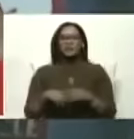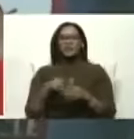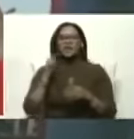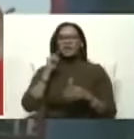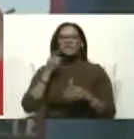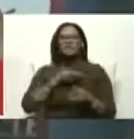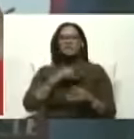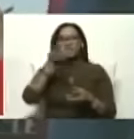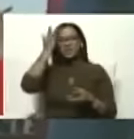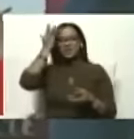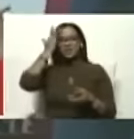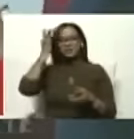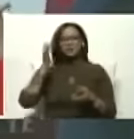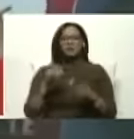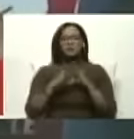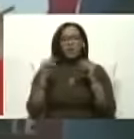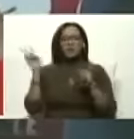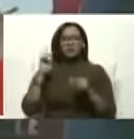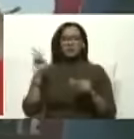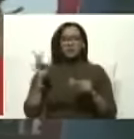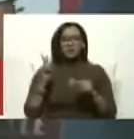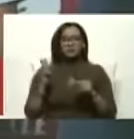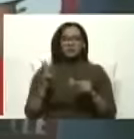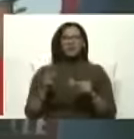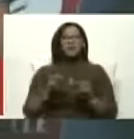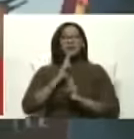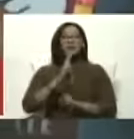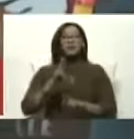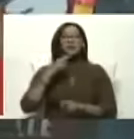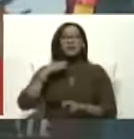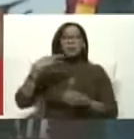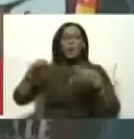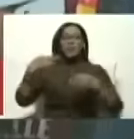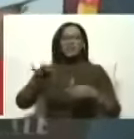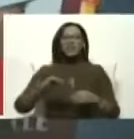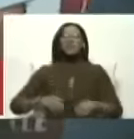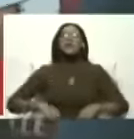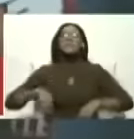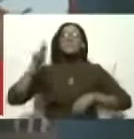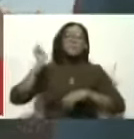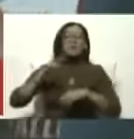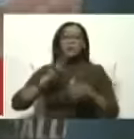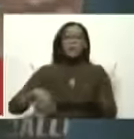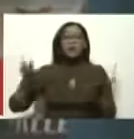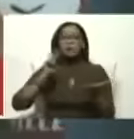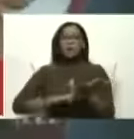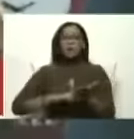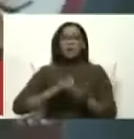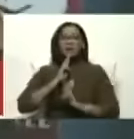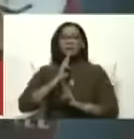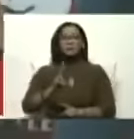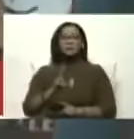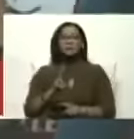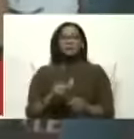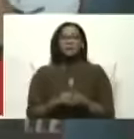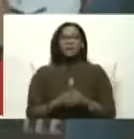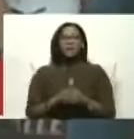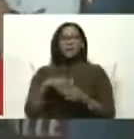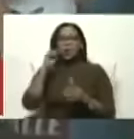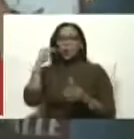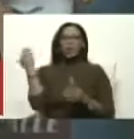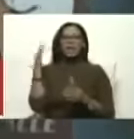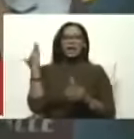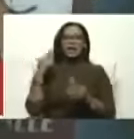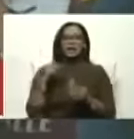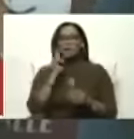toda Venezuela. Y la respuesta que le dio a Guatire fue: más nunca volverán los oligarcas,